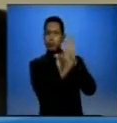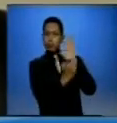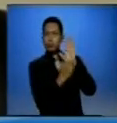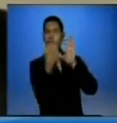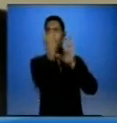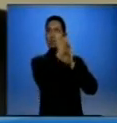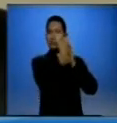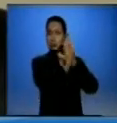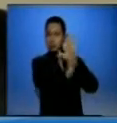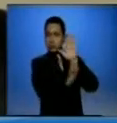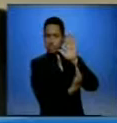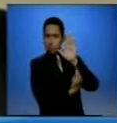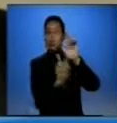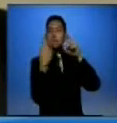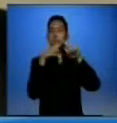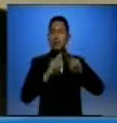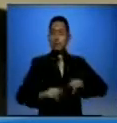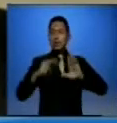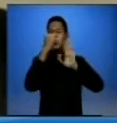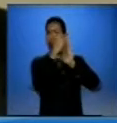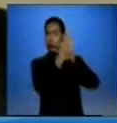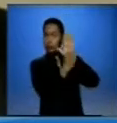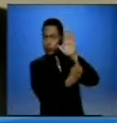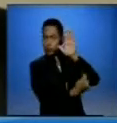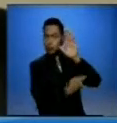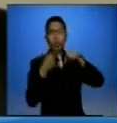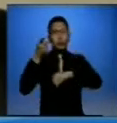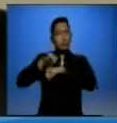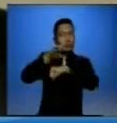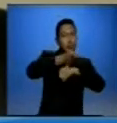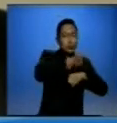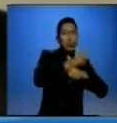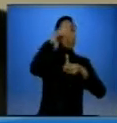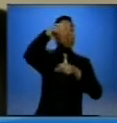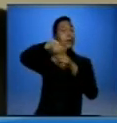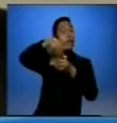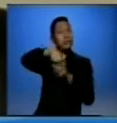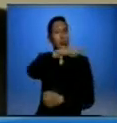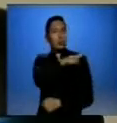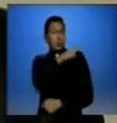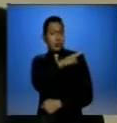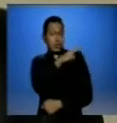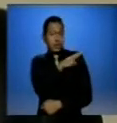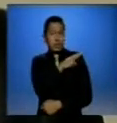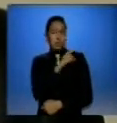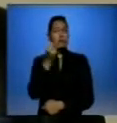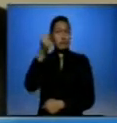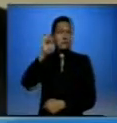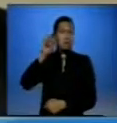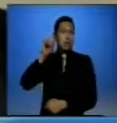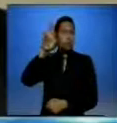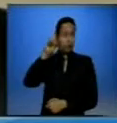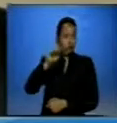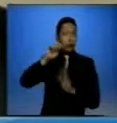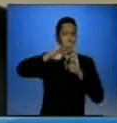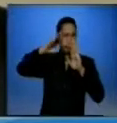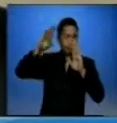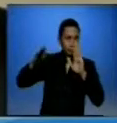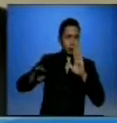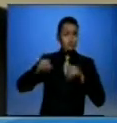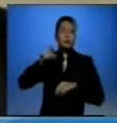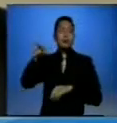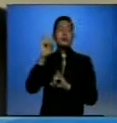reglamentos y demás normas y disposiciones internas de la Universidad Andina Simón Bolívar, institución